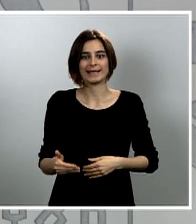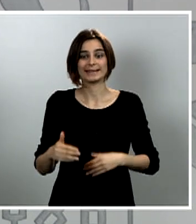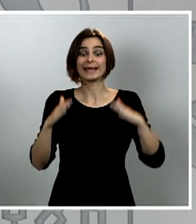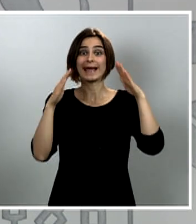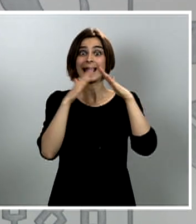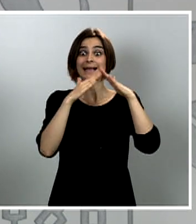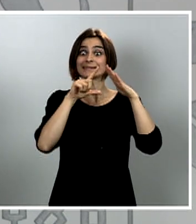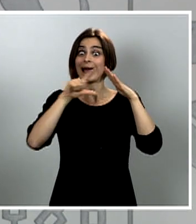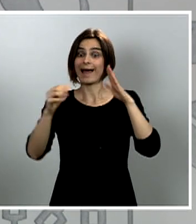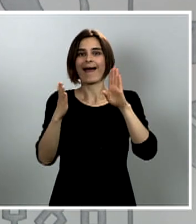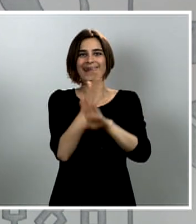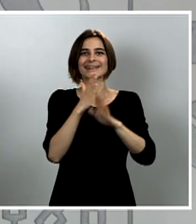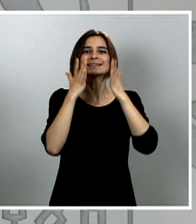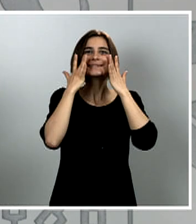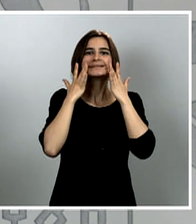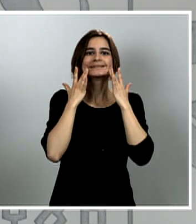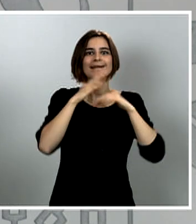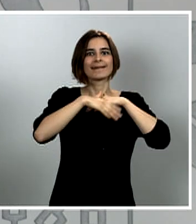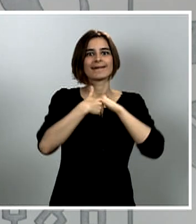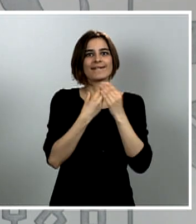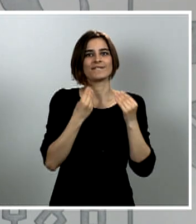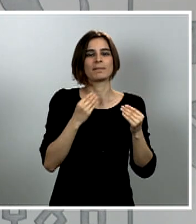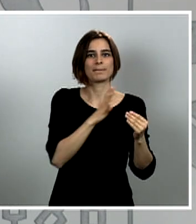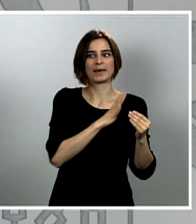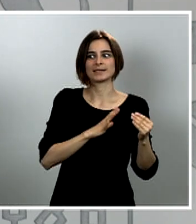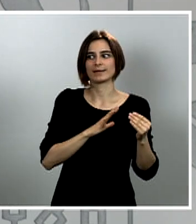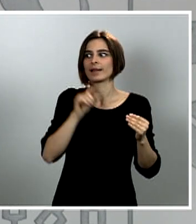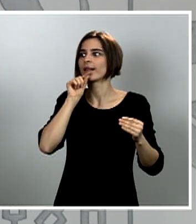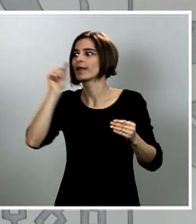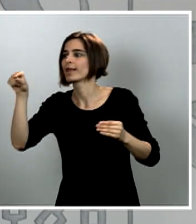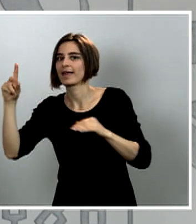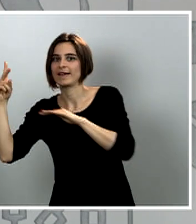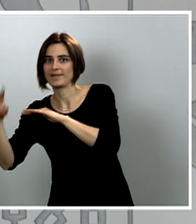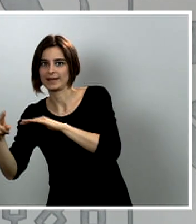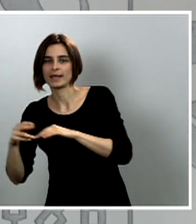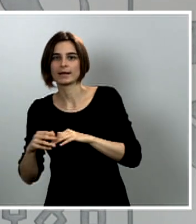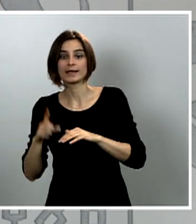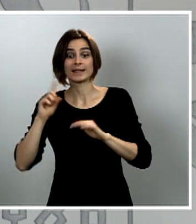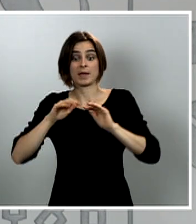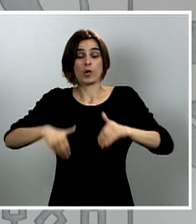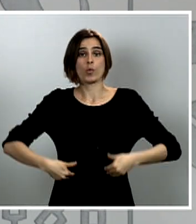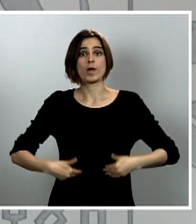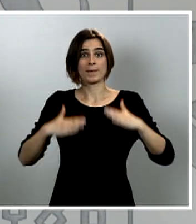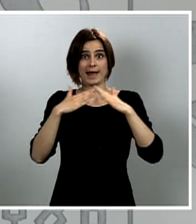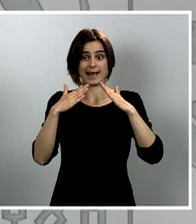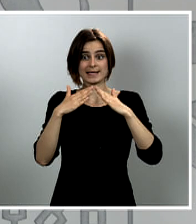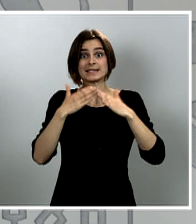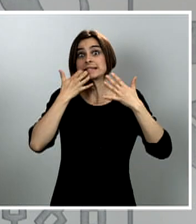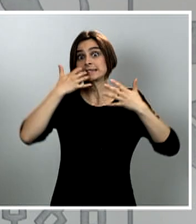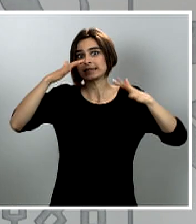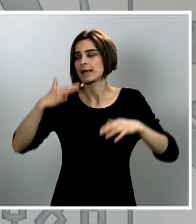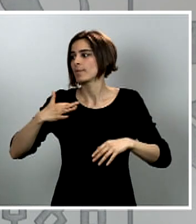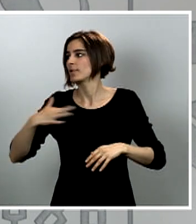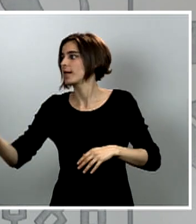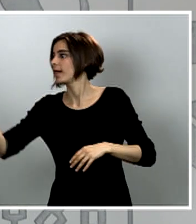todavía quedara alguna transmisión intradomiciliaria, como al volver para reducir riesgos de entrar con el virus. Pero lo cierto es que si se mantienen